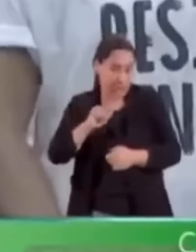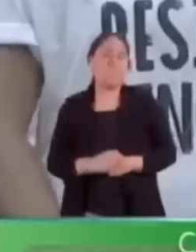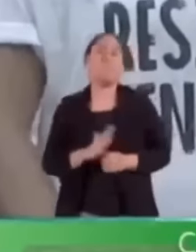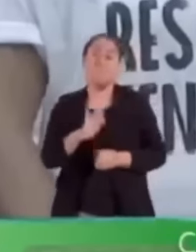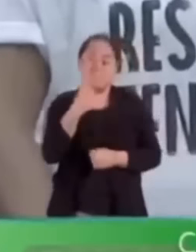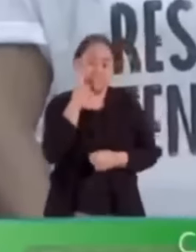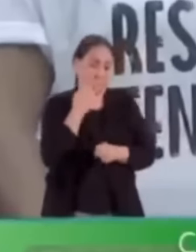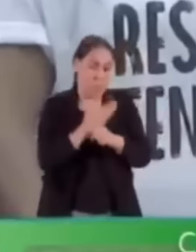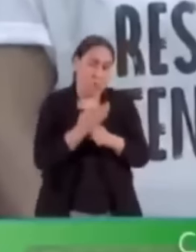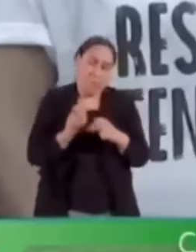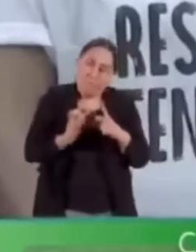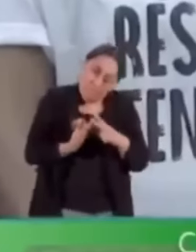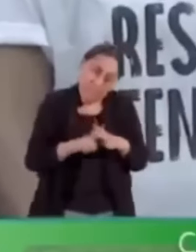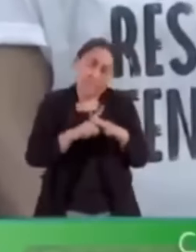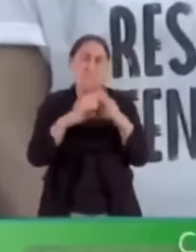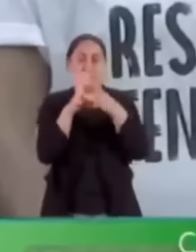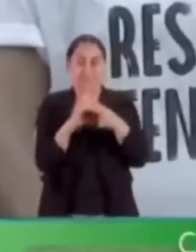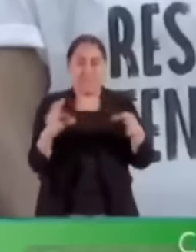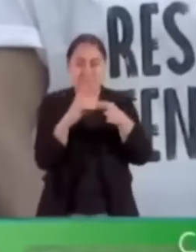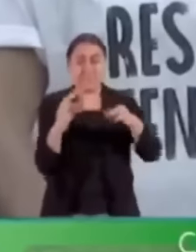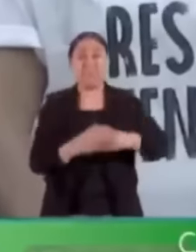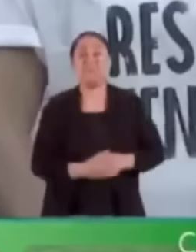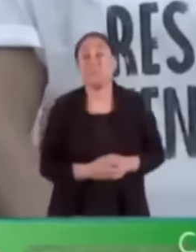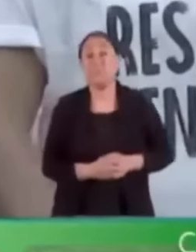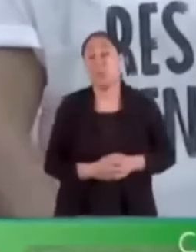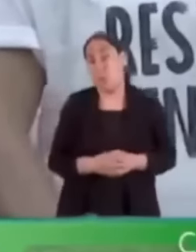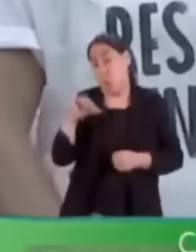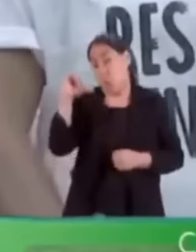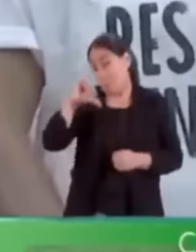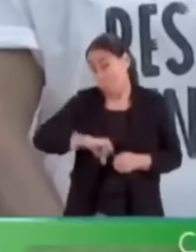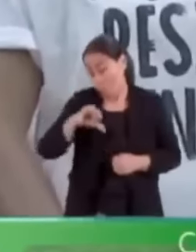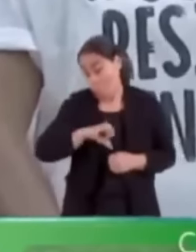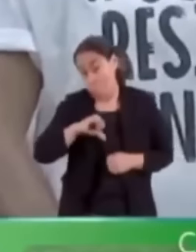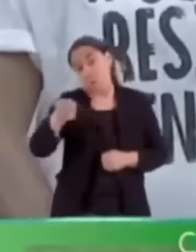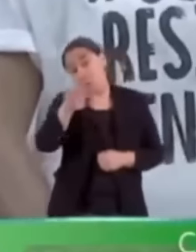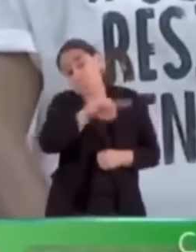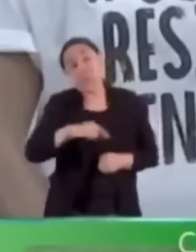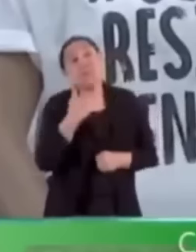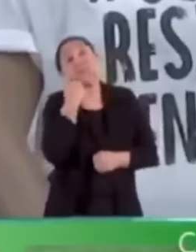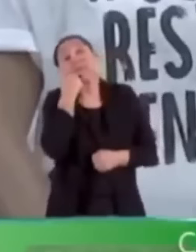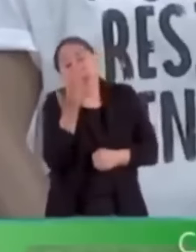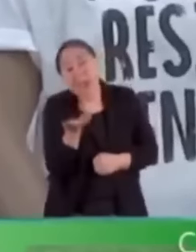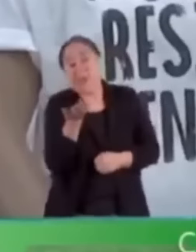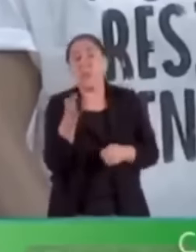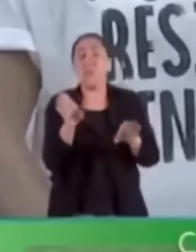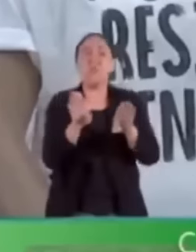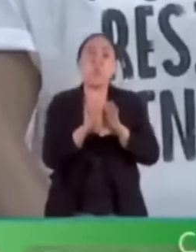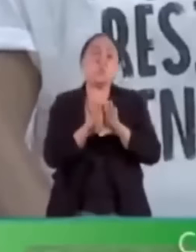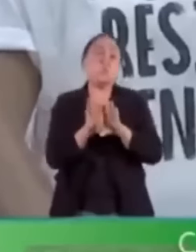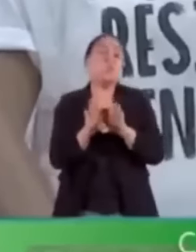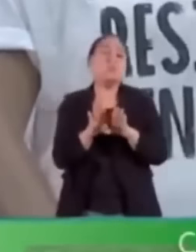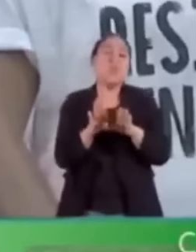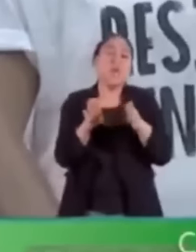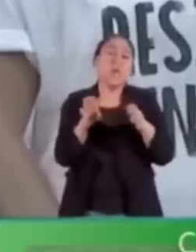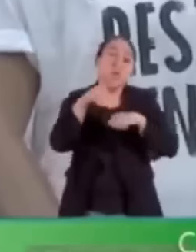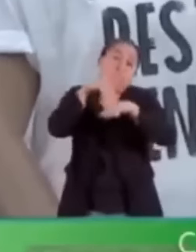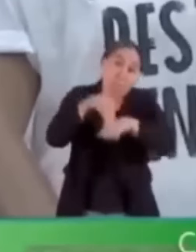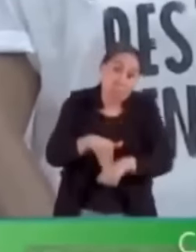principio, compañeros. El hecho de que hoy traten de tener de rodillas a las y los